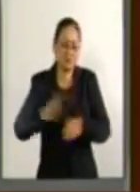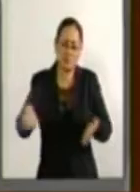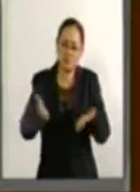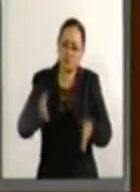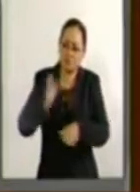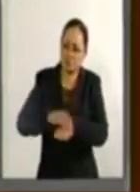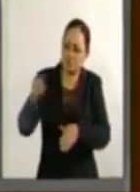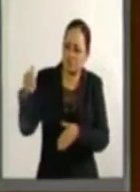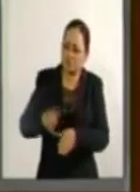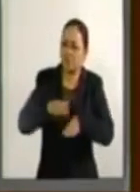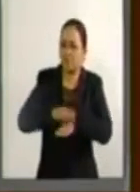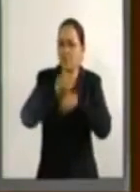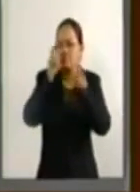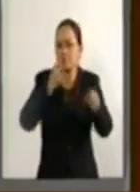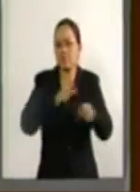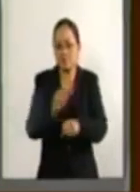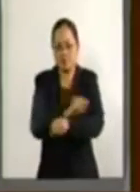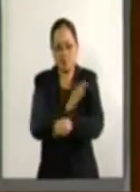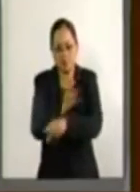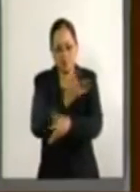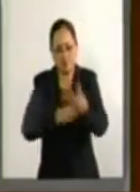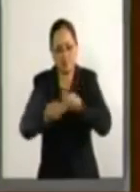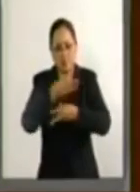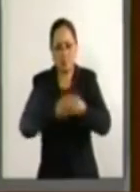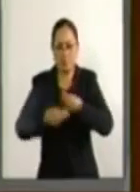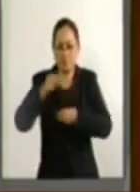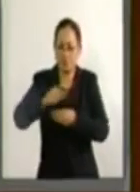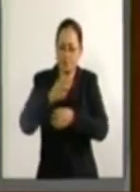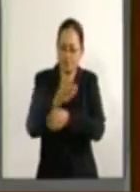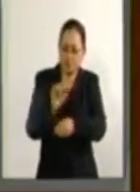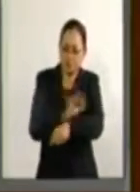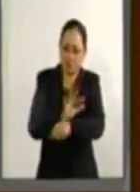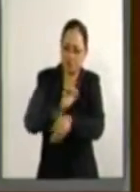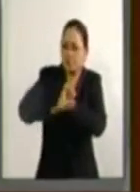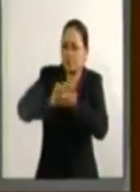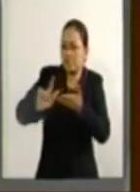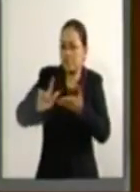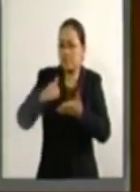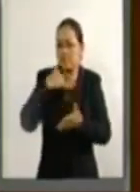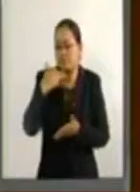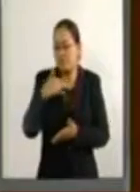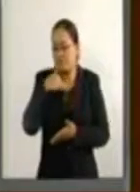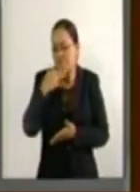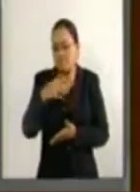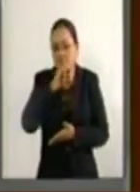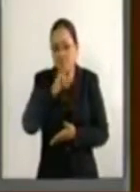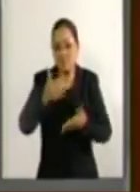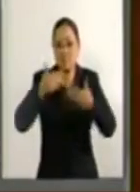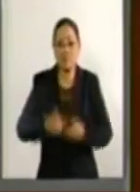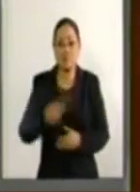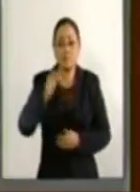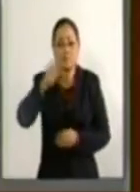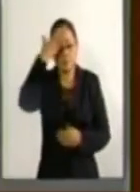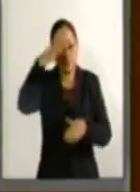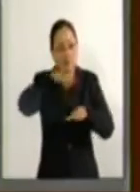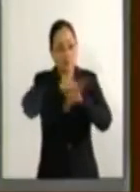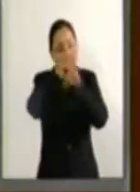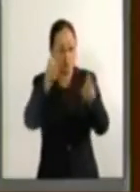profundiza precisamente en el uso de energías renovables, de energías limpias, y es un líder en la